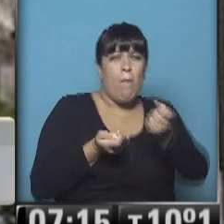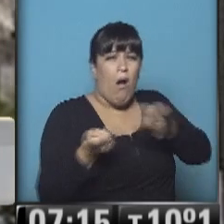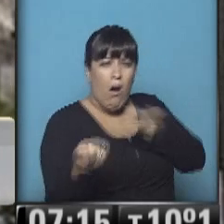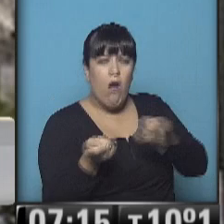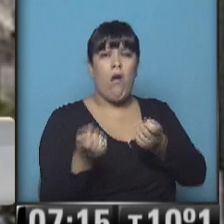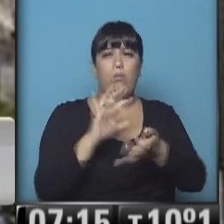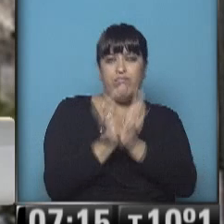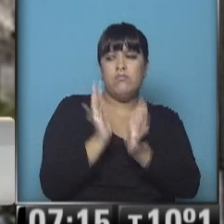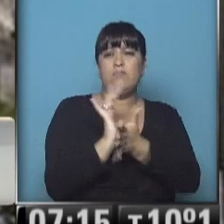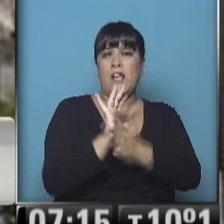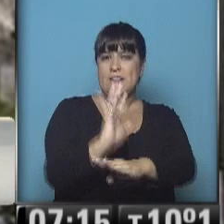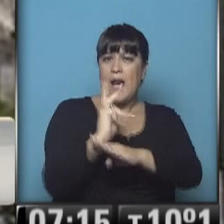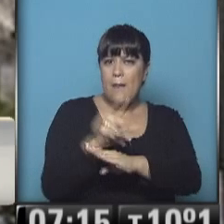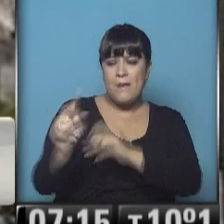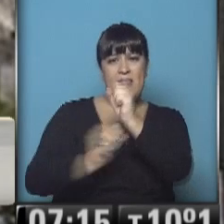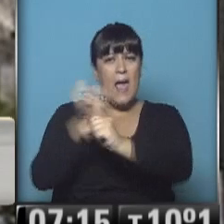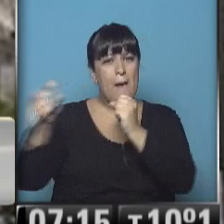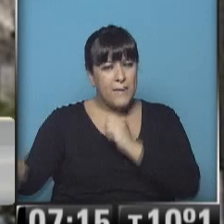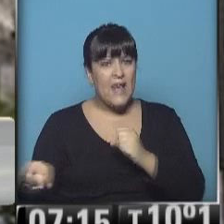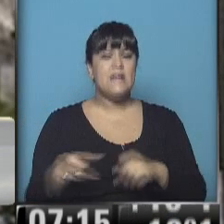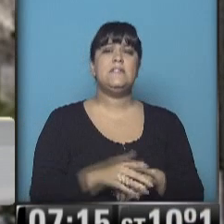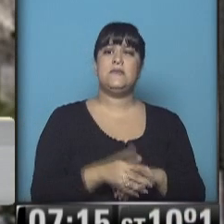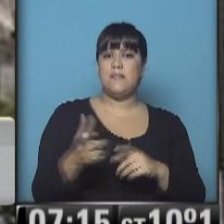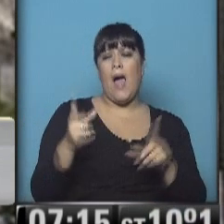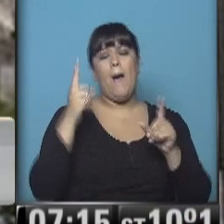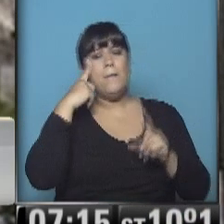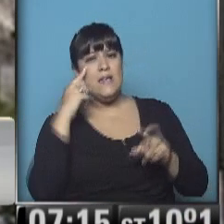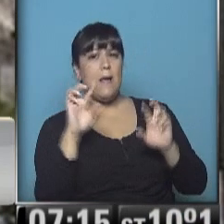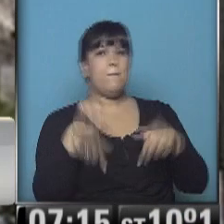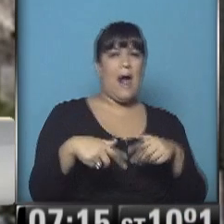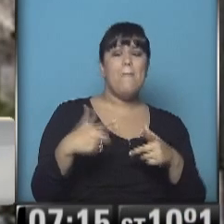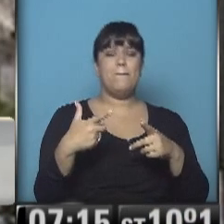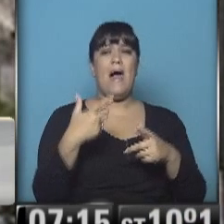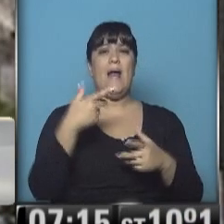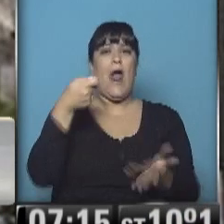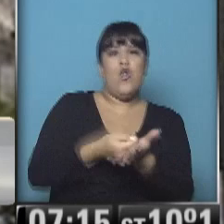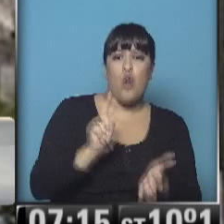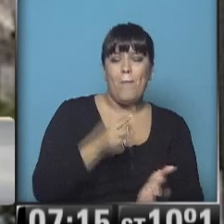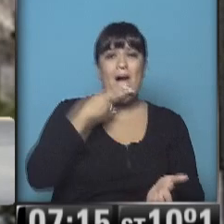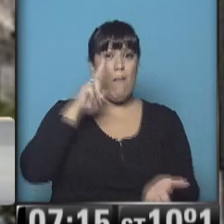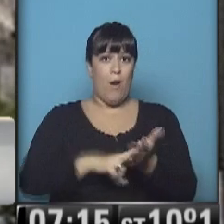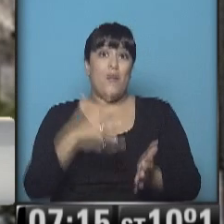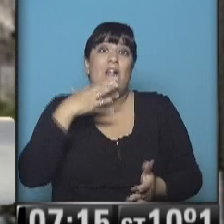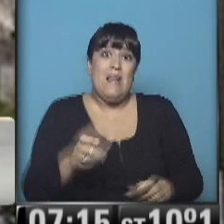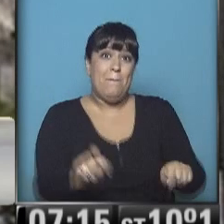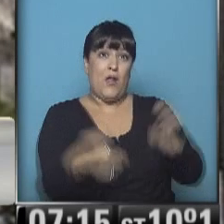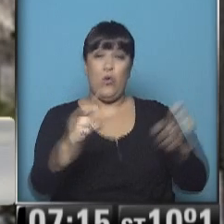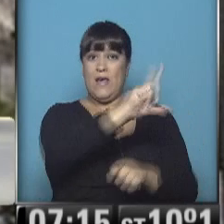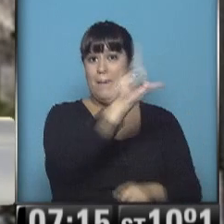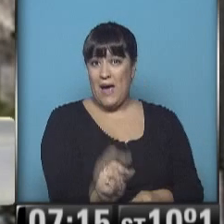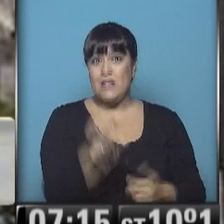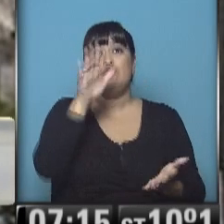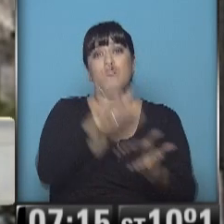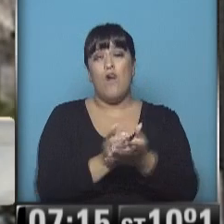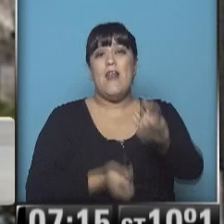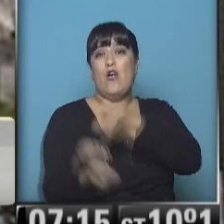estas trampas de las empresas globales que implican una planificación fiscal, pero que es nociva para el país en cuanto a las operaciones de